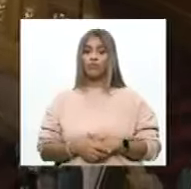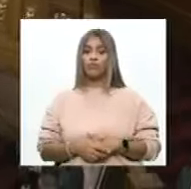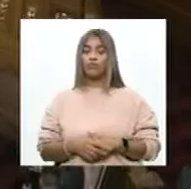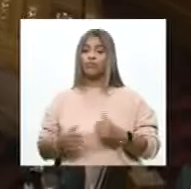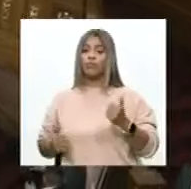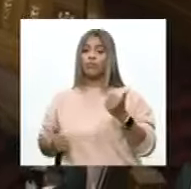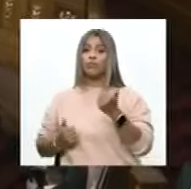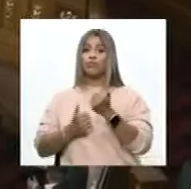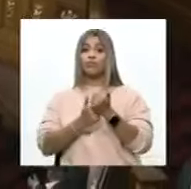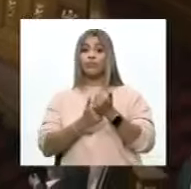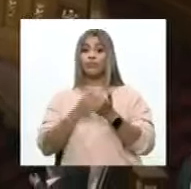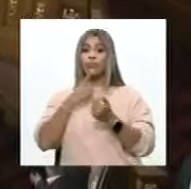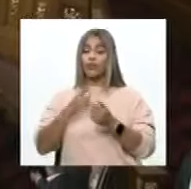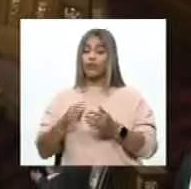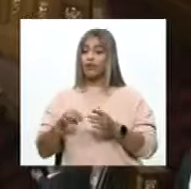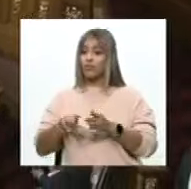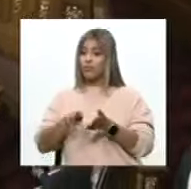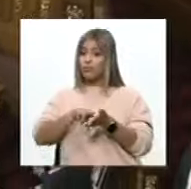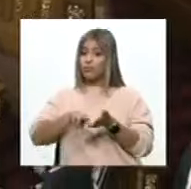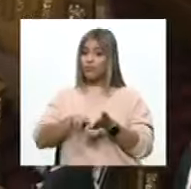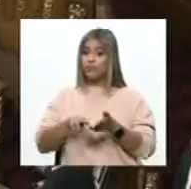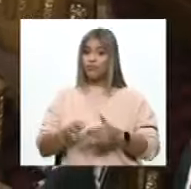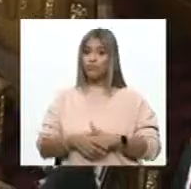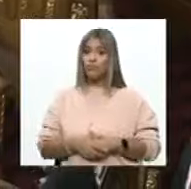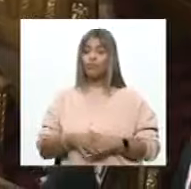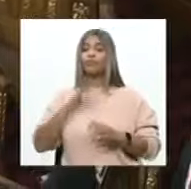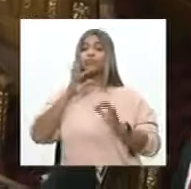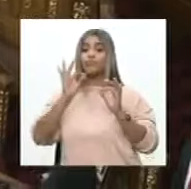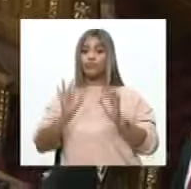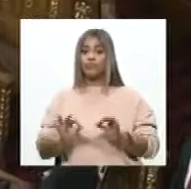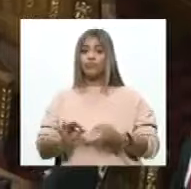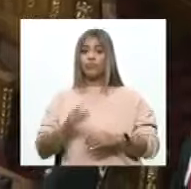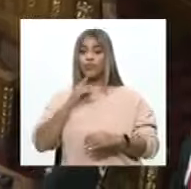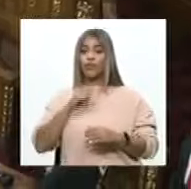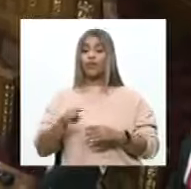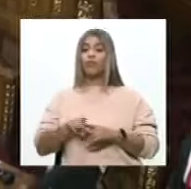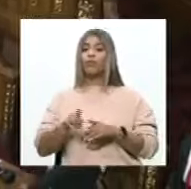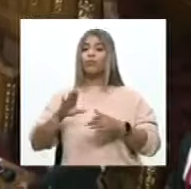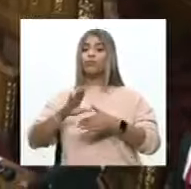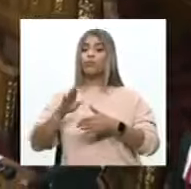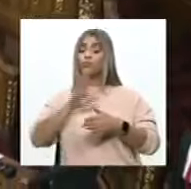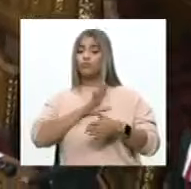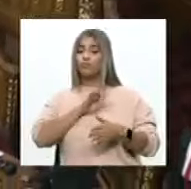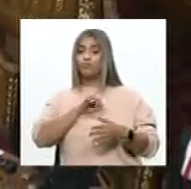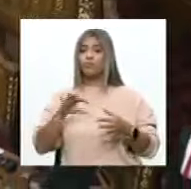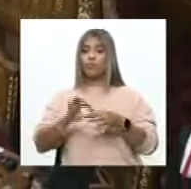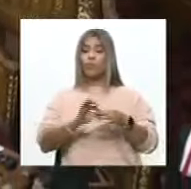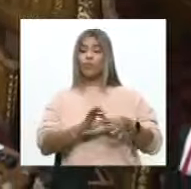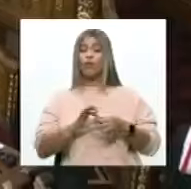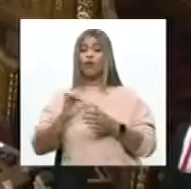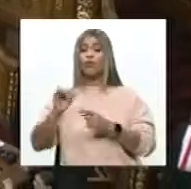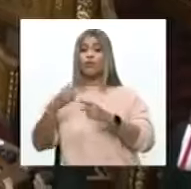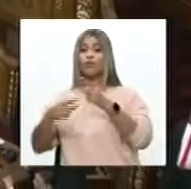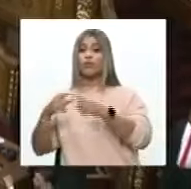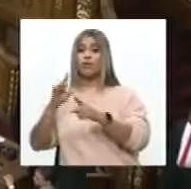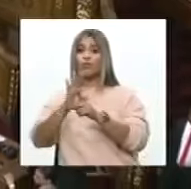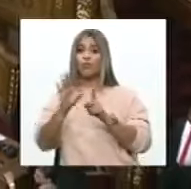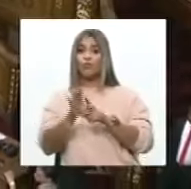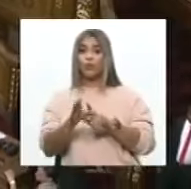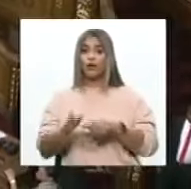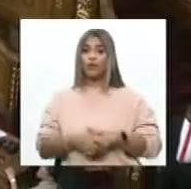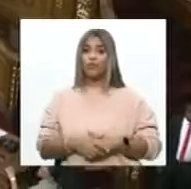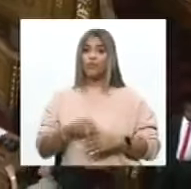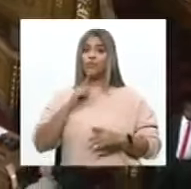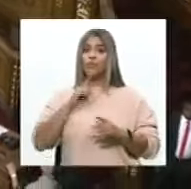respaldar y reivindicar la autoafirmación americanista por la unidad y diversidad cultural,